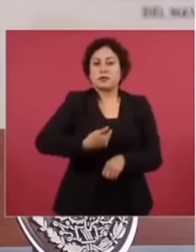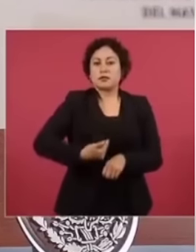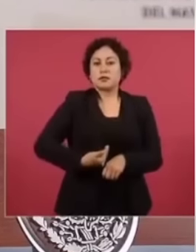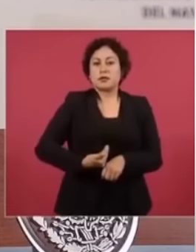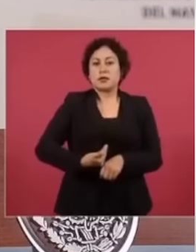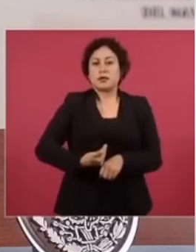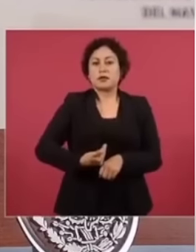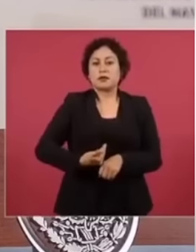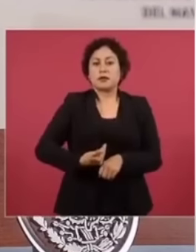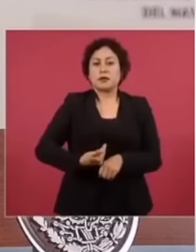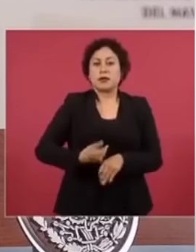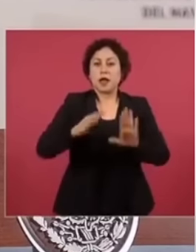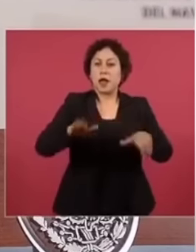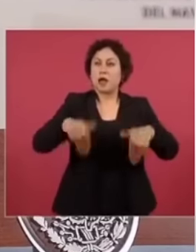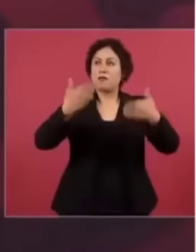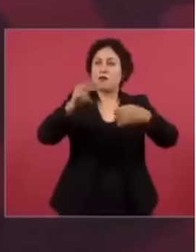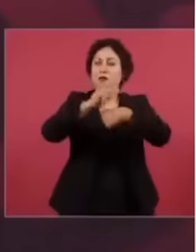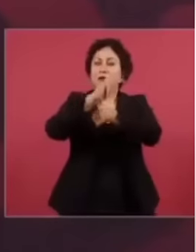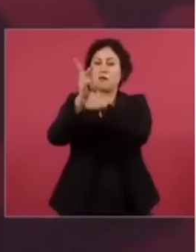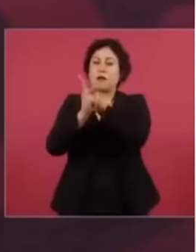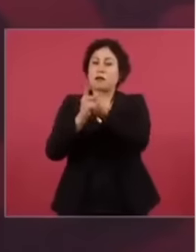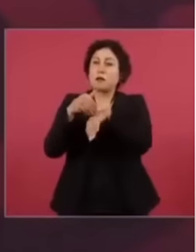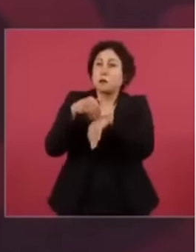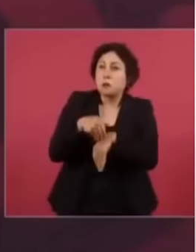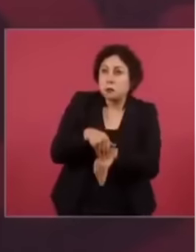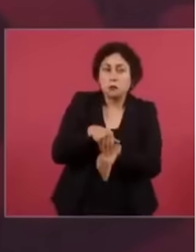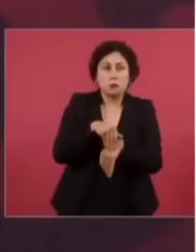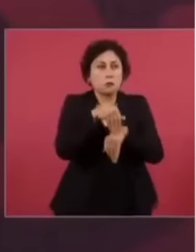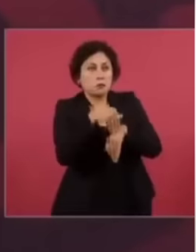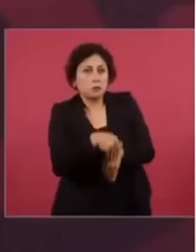de gobiernos extranjeros.